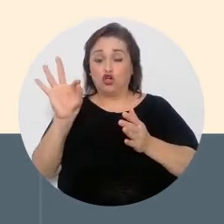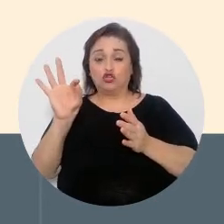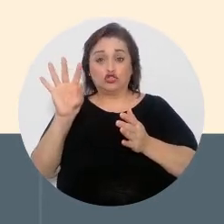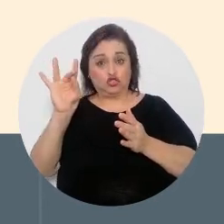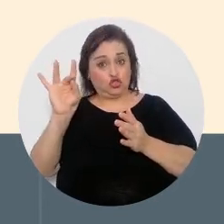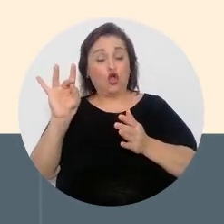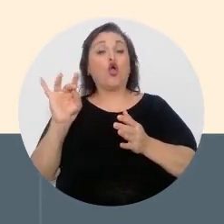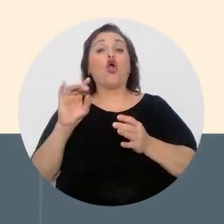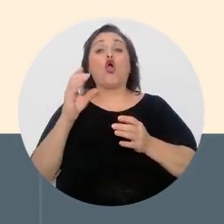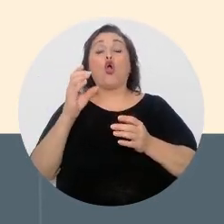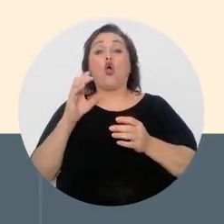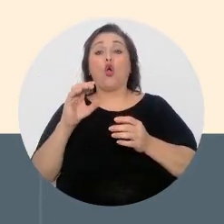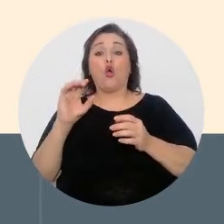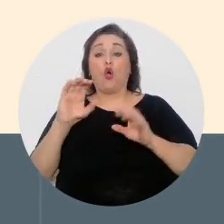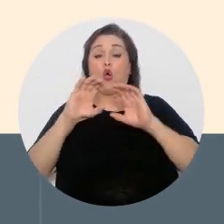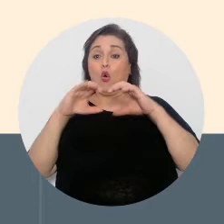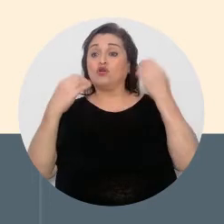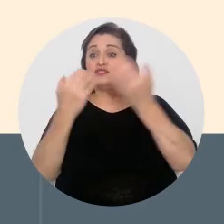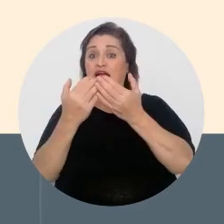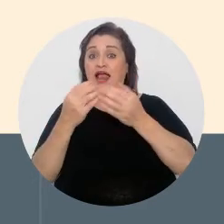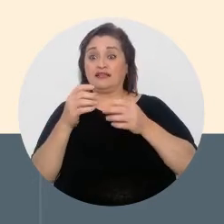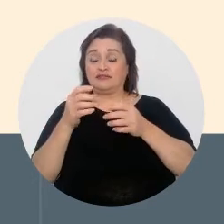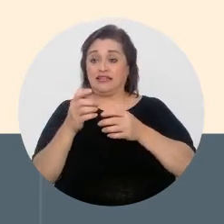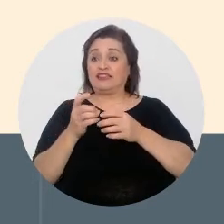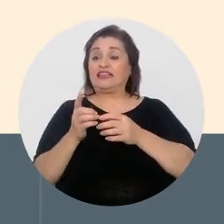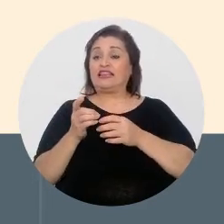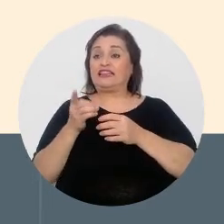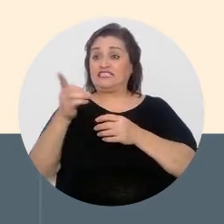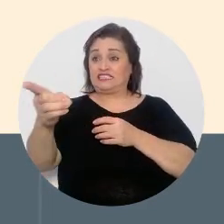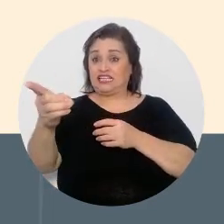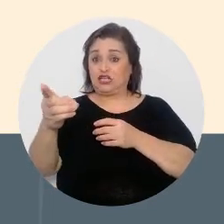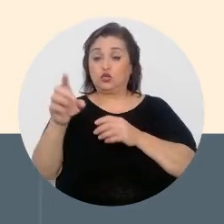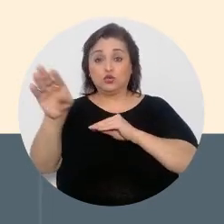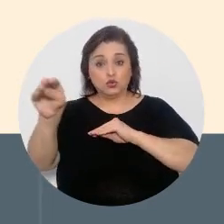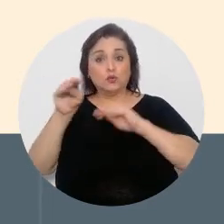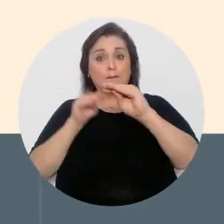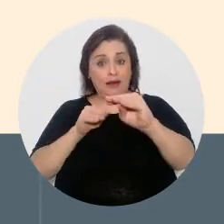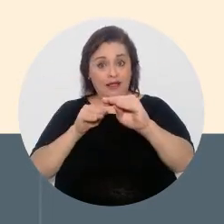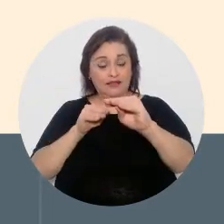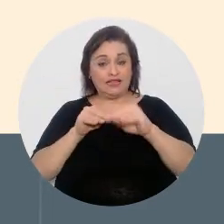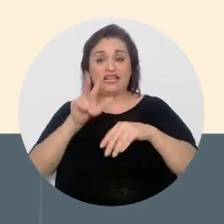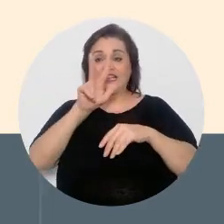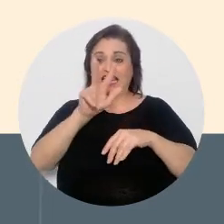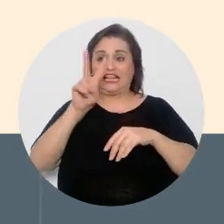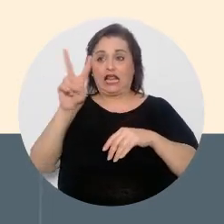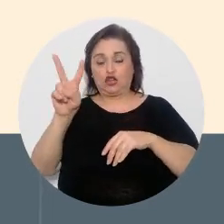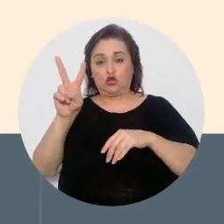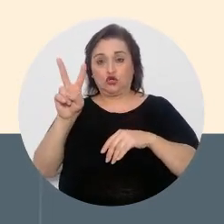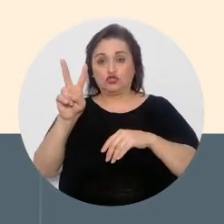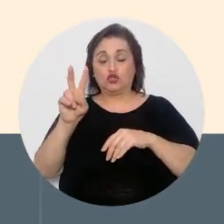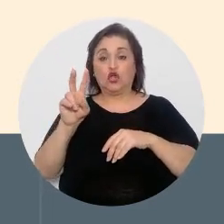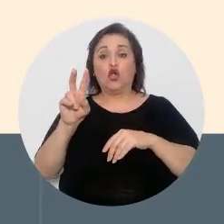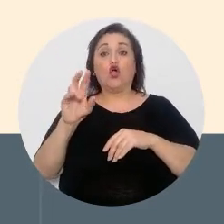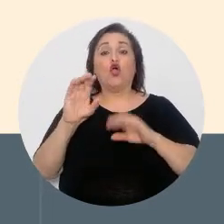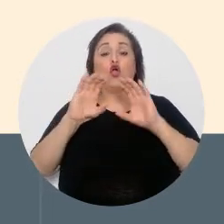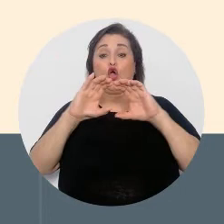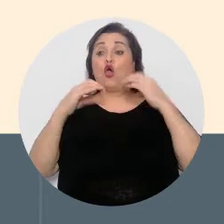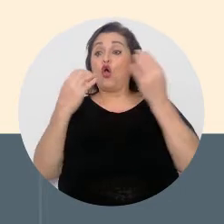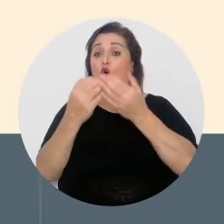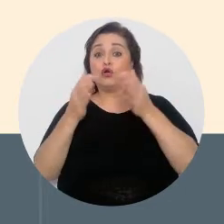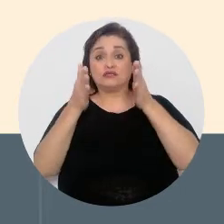1.828 concejales de distrito y la misma cantidad de concejales de distrito suplente, 32